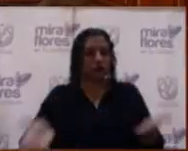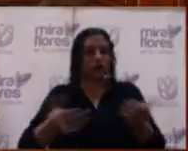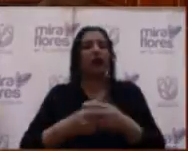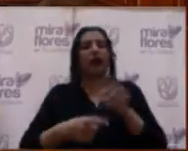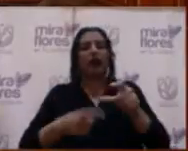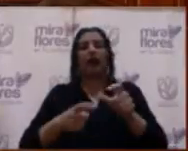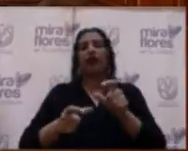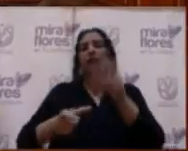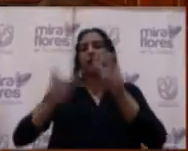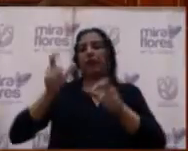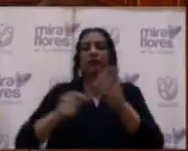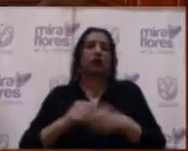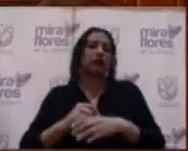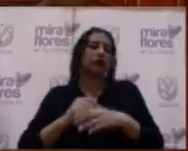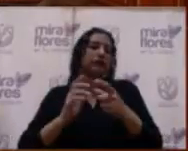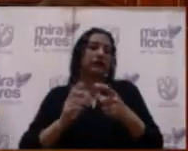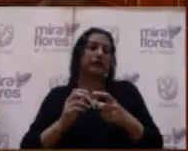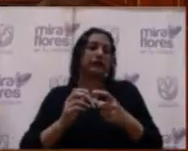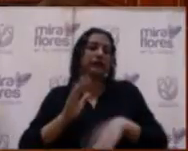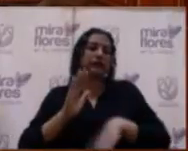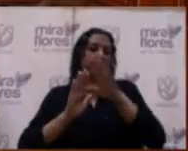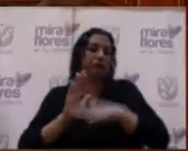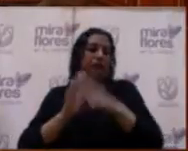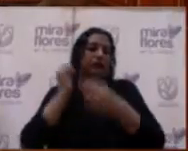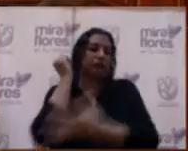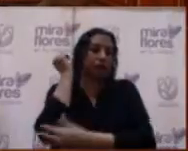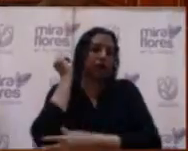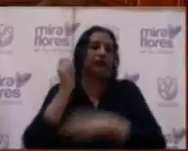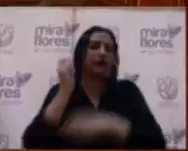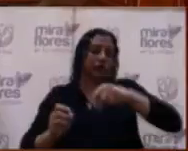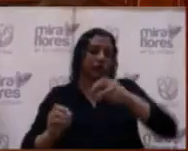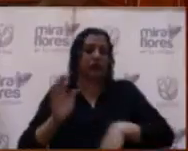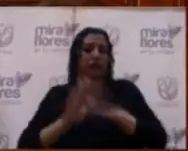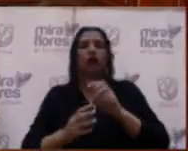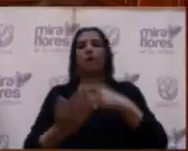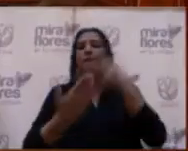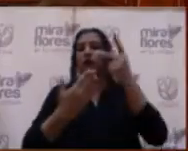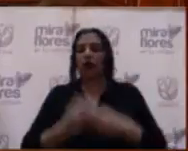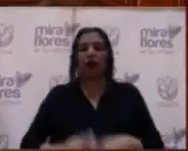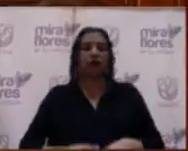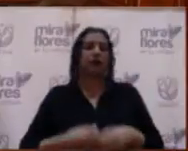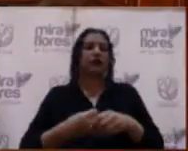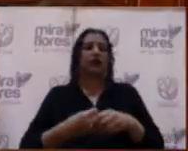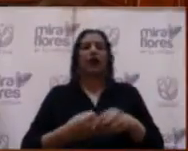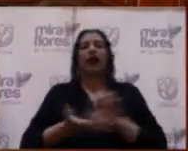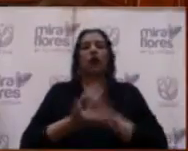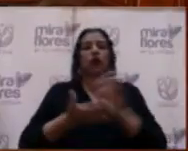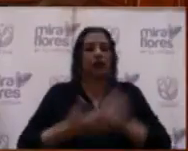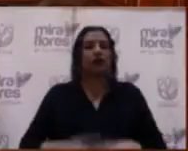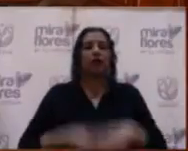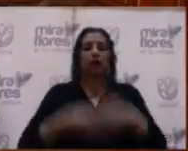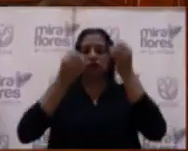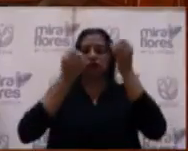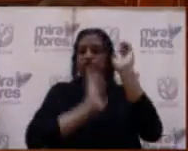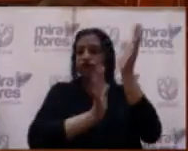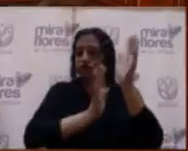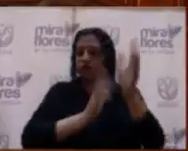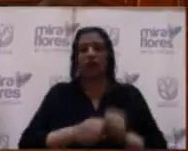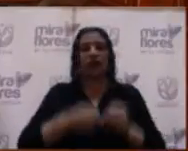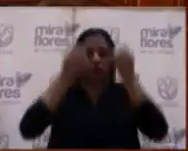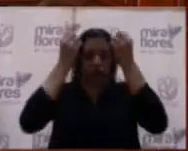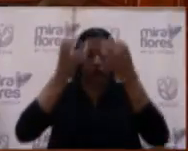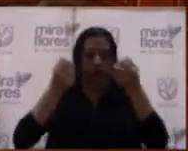menos favorecida, como despistajes preventivos, programas educativos, charlas informativas, entre otros. Acciones